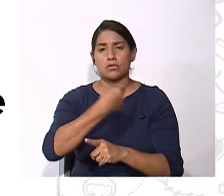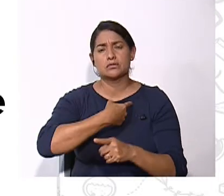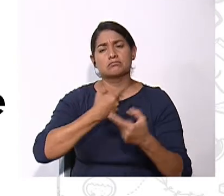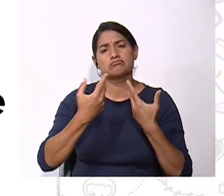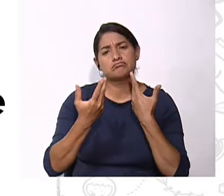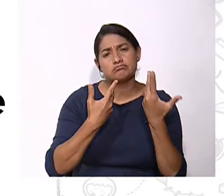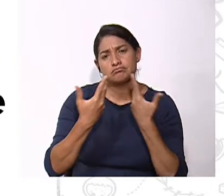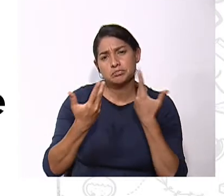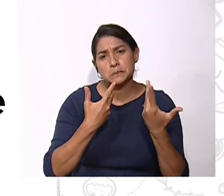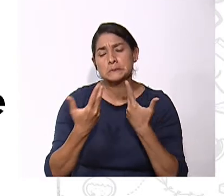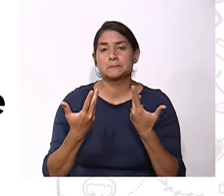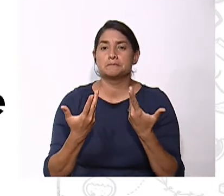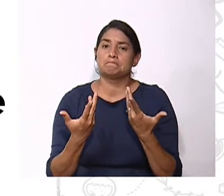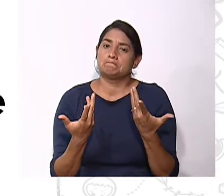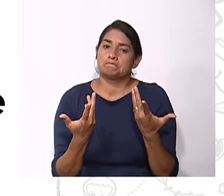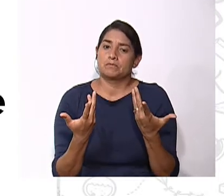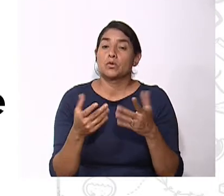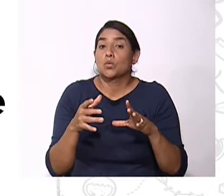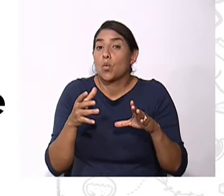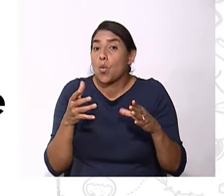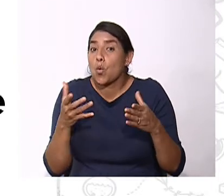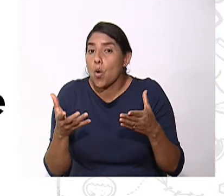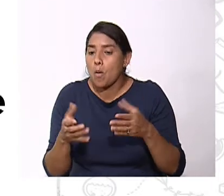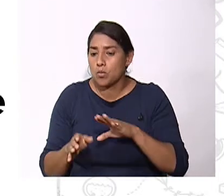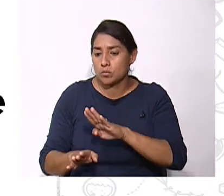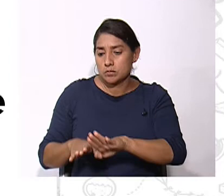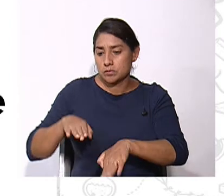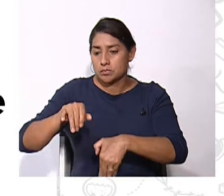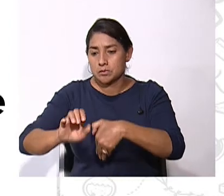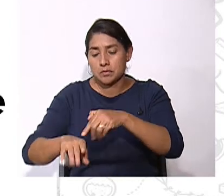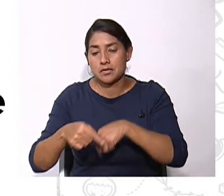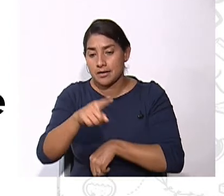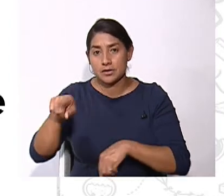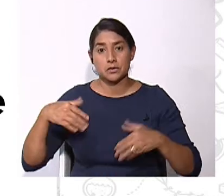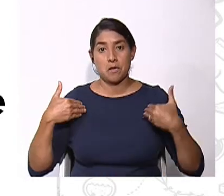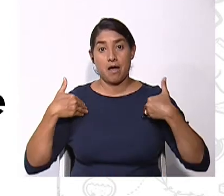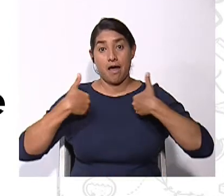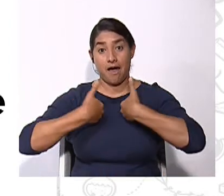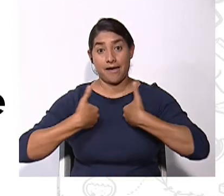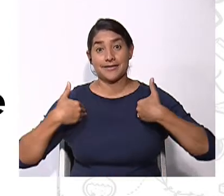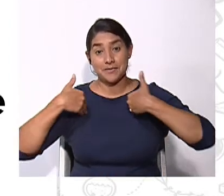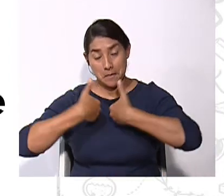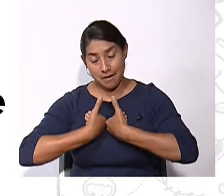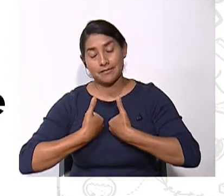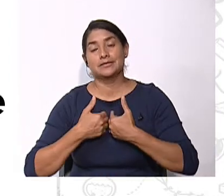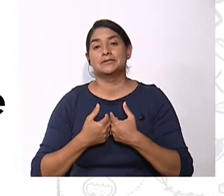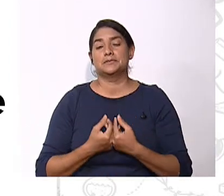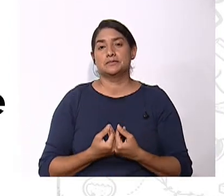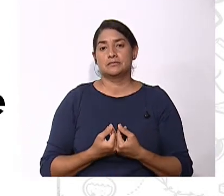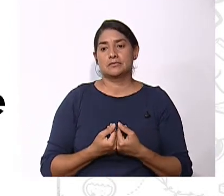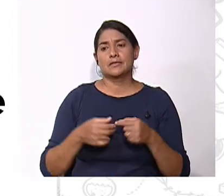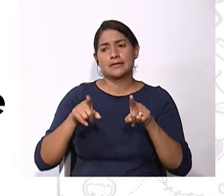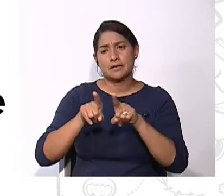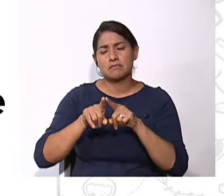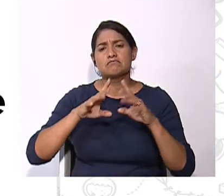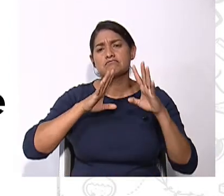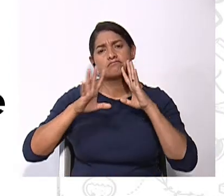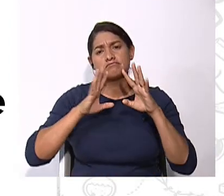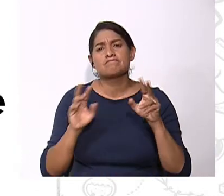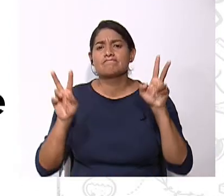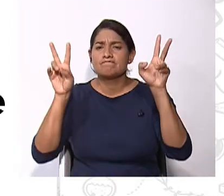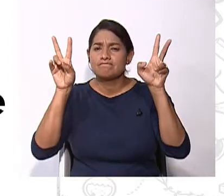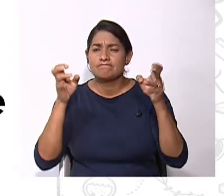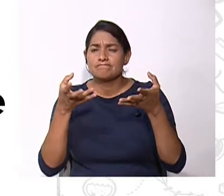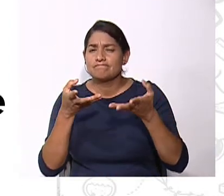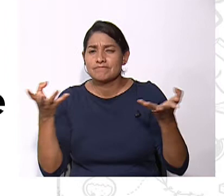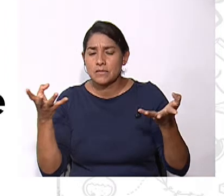hablando de cómo se mueven estos animales mamíferos, estamos hablando de la forma